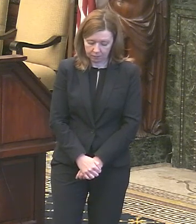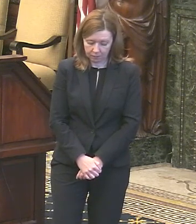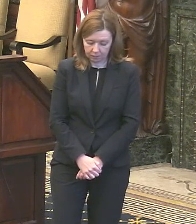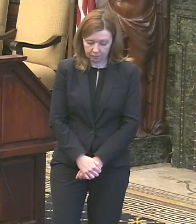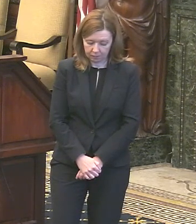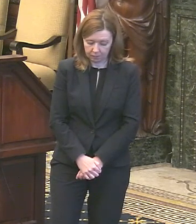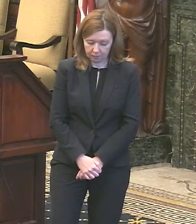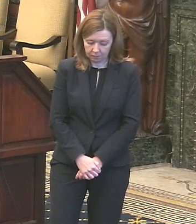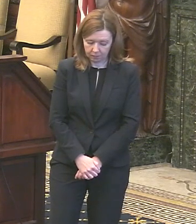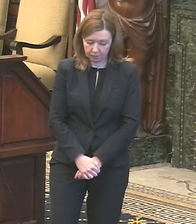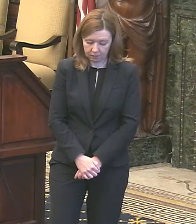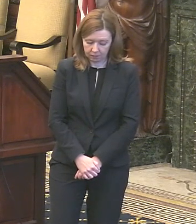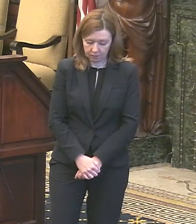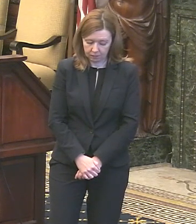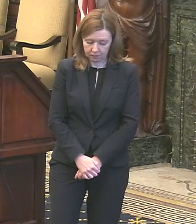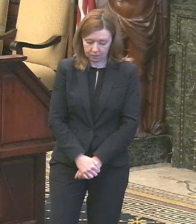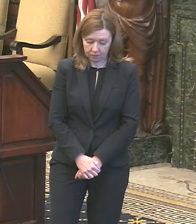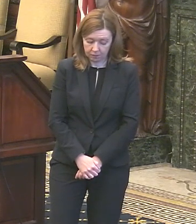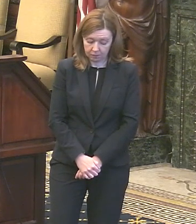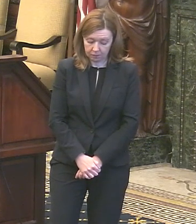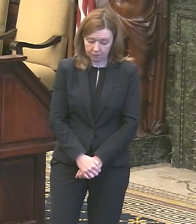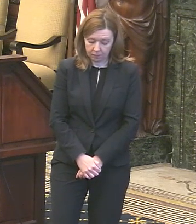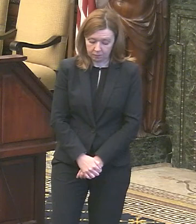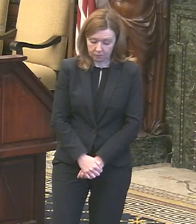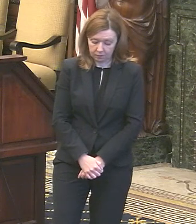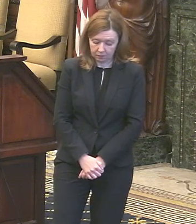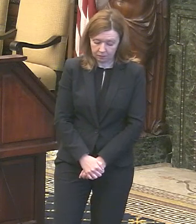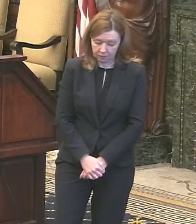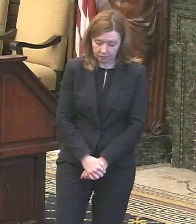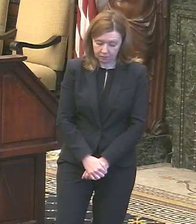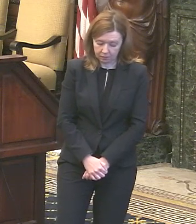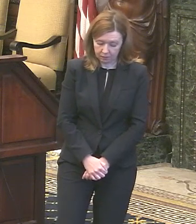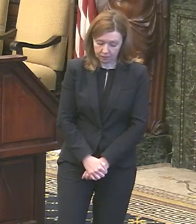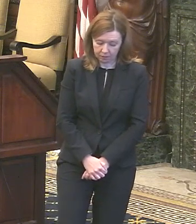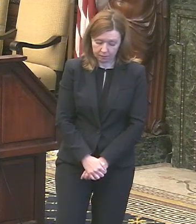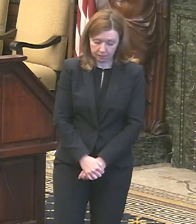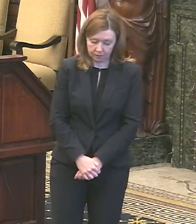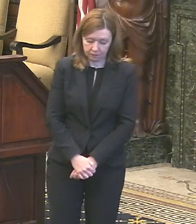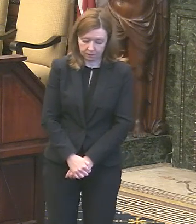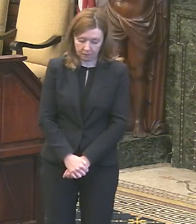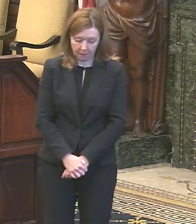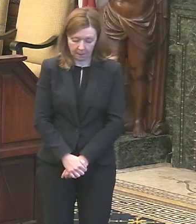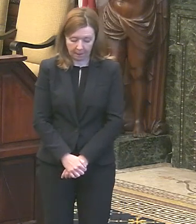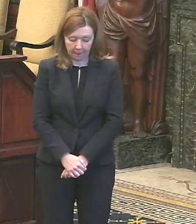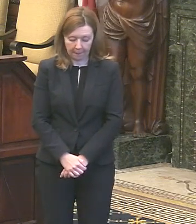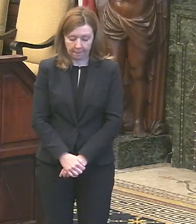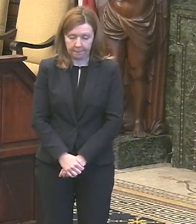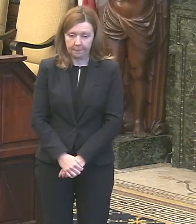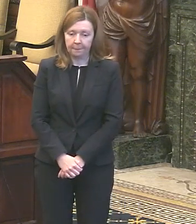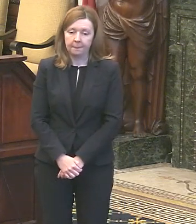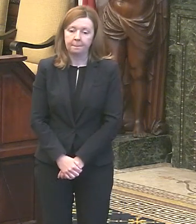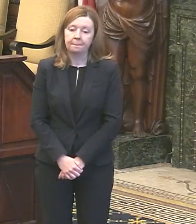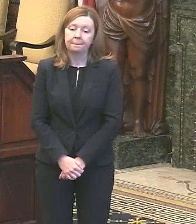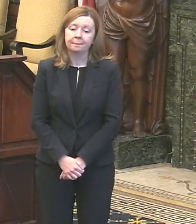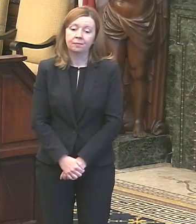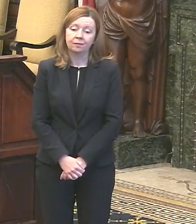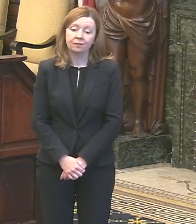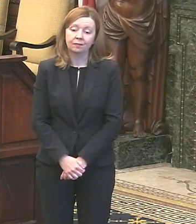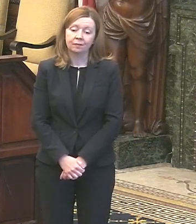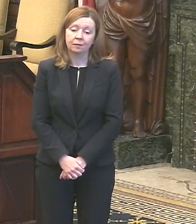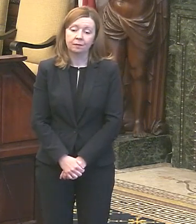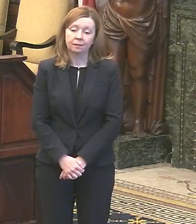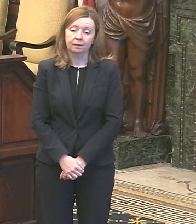emocionada de poder contar con ellos. Agrega el alcalde de que este caso en particular es especial porque han sido los vecinos quienes han delineado